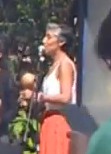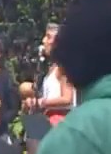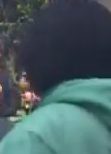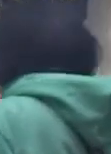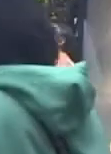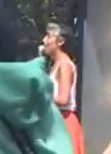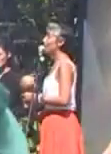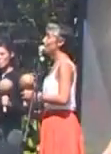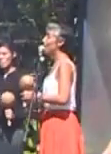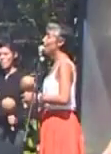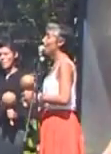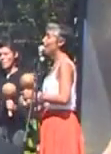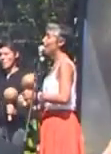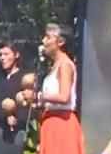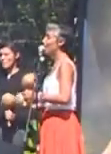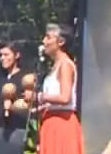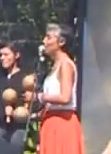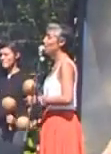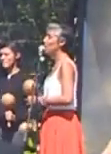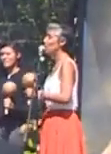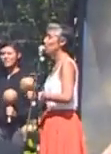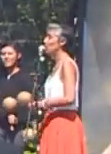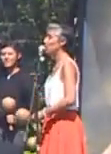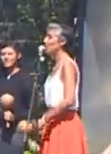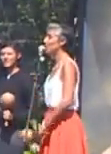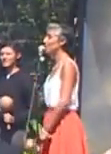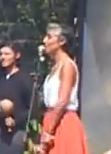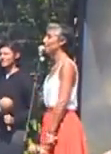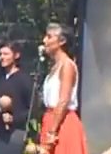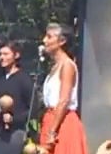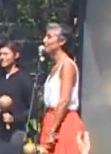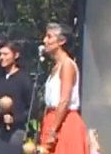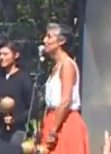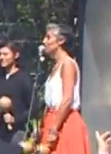Se escapó mi amante y yo no lo vi.